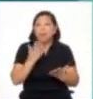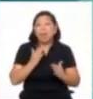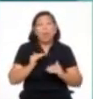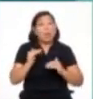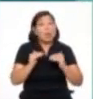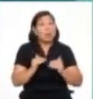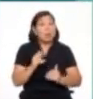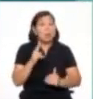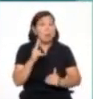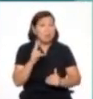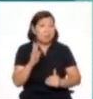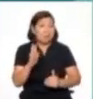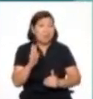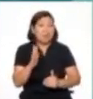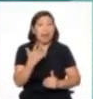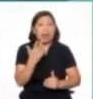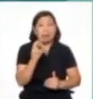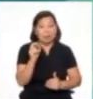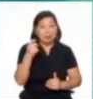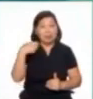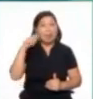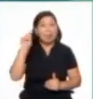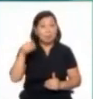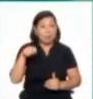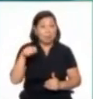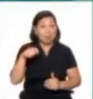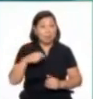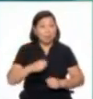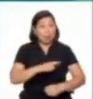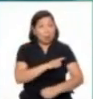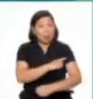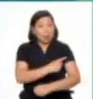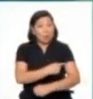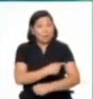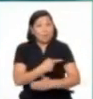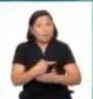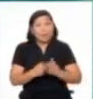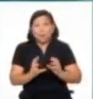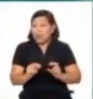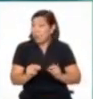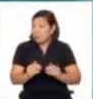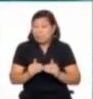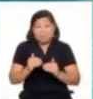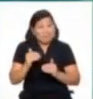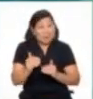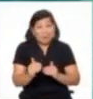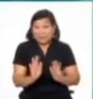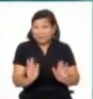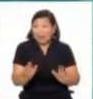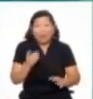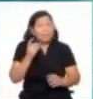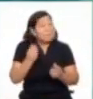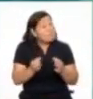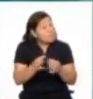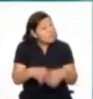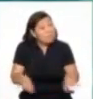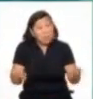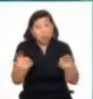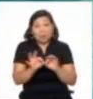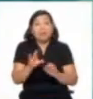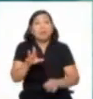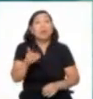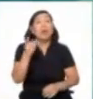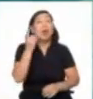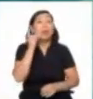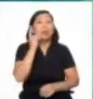equivale entre el 25 al 30% de nuestra energía diaria. Por eso no podemos pasarnos sin desayunar. Es muy